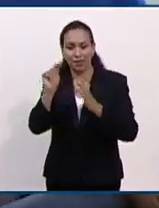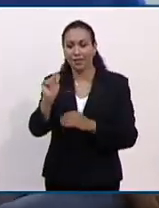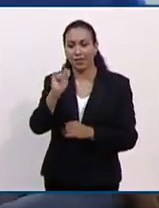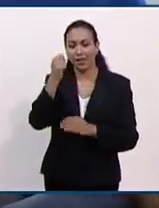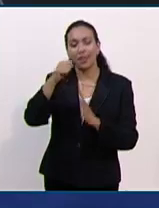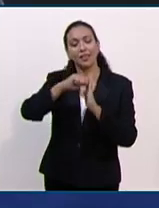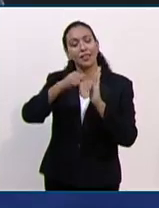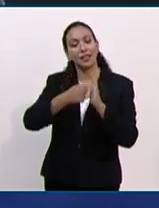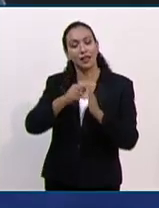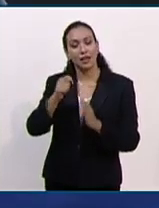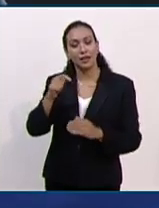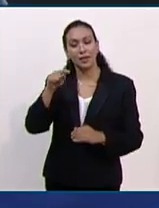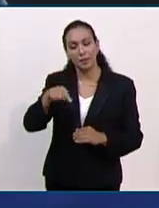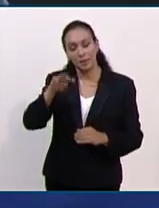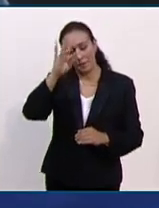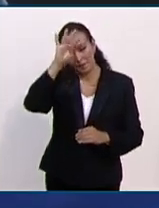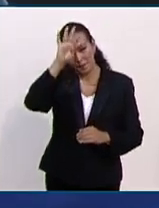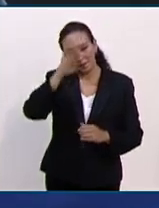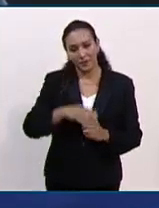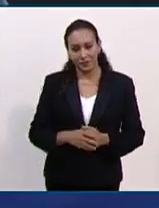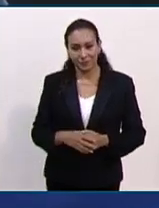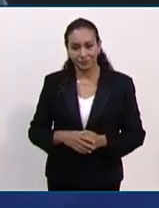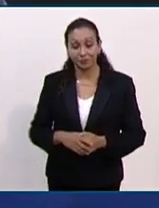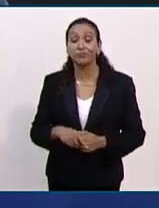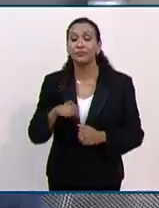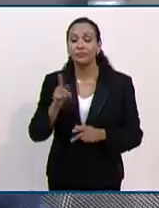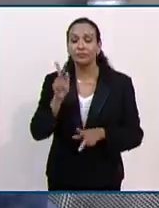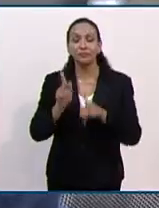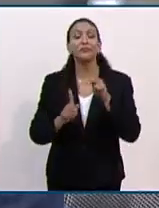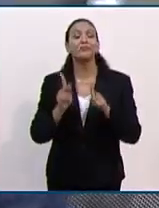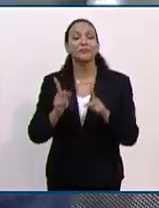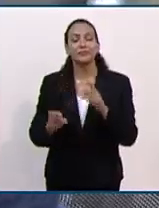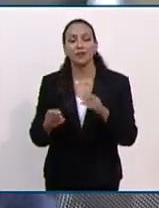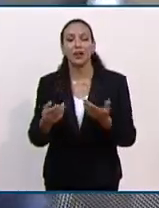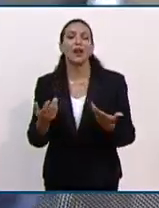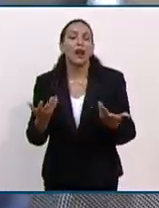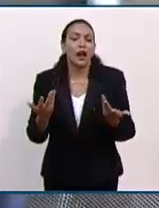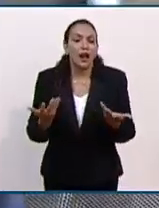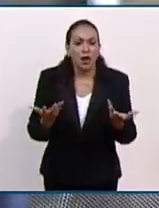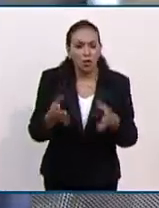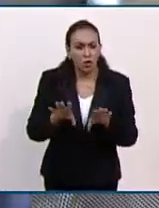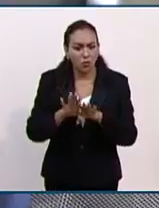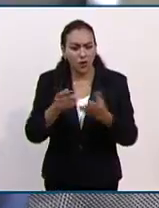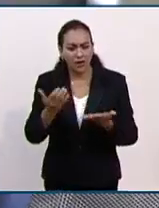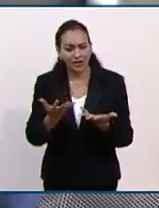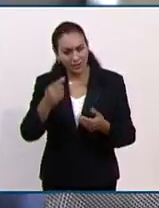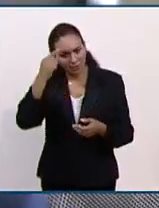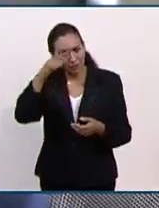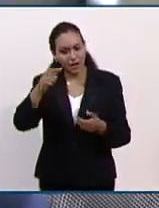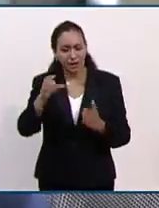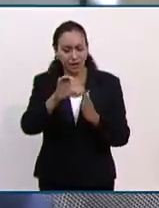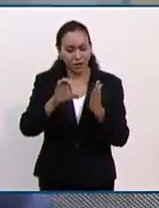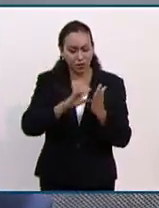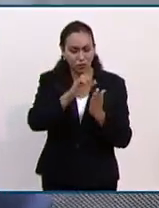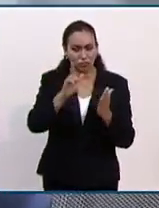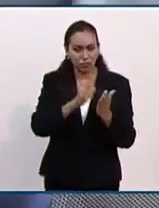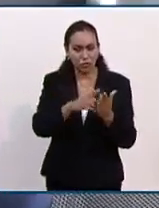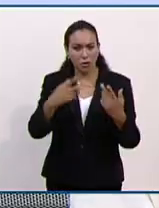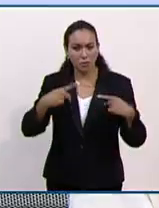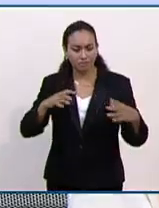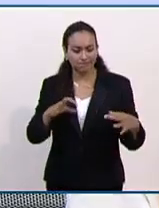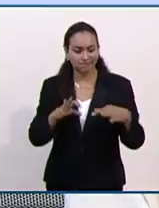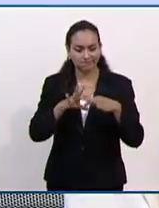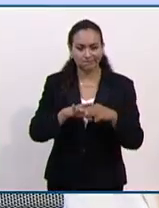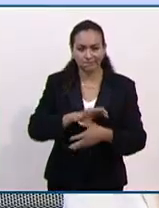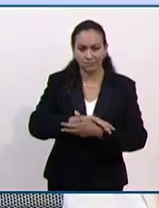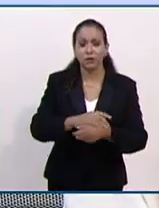de Monterrey, donde se llevó a cabo el conversatorio Cómo fortalecer la justicia local desde la Constitución. Se destacó la